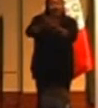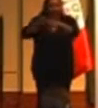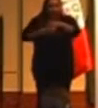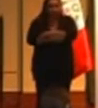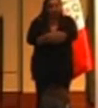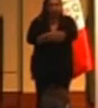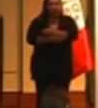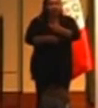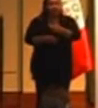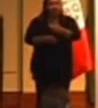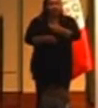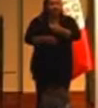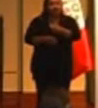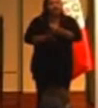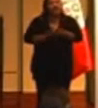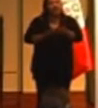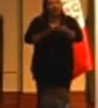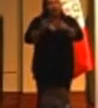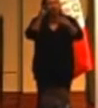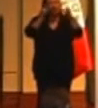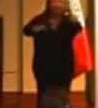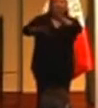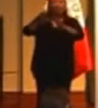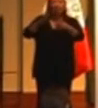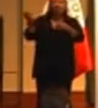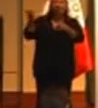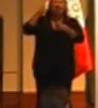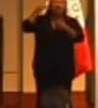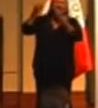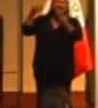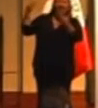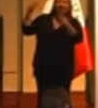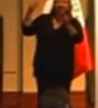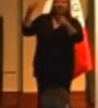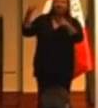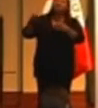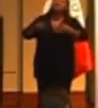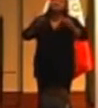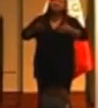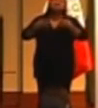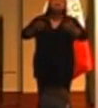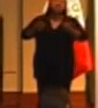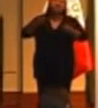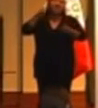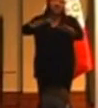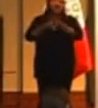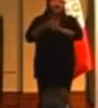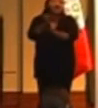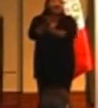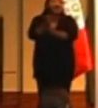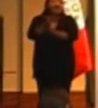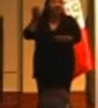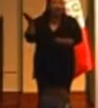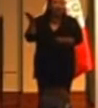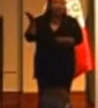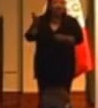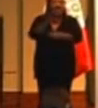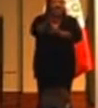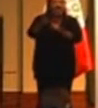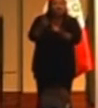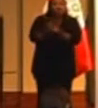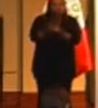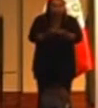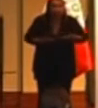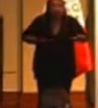me da, lejos de perturbarme, me da mucho placer, porque escucho que se está trabajando y que la ciudad se está